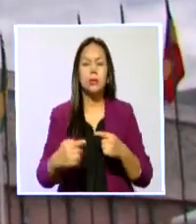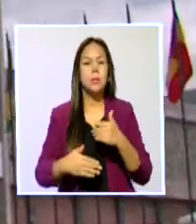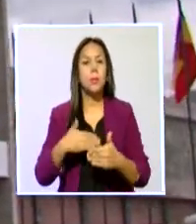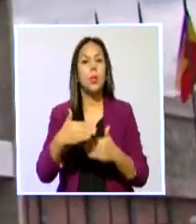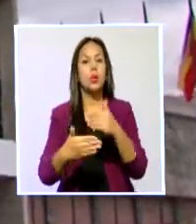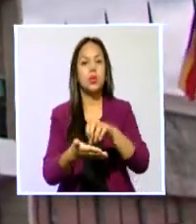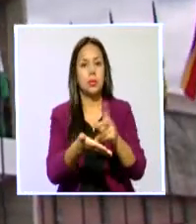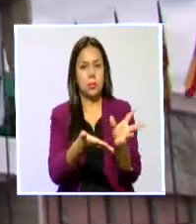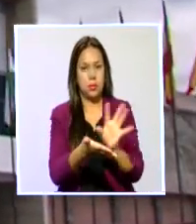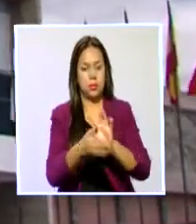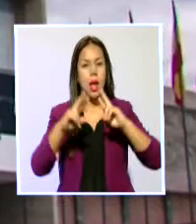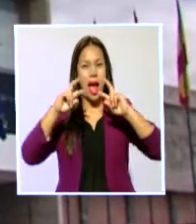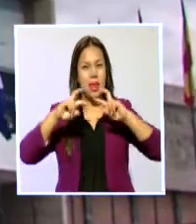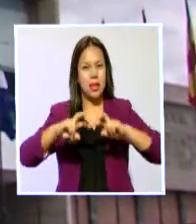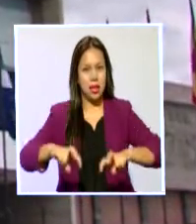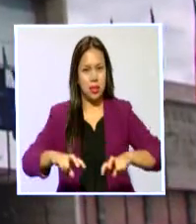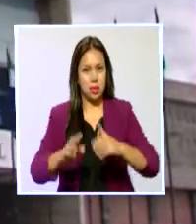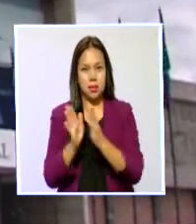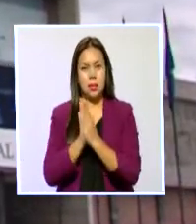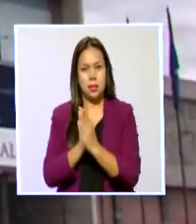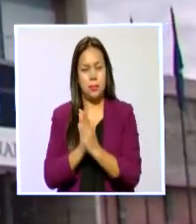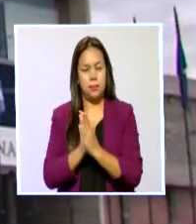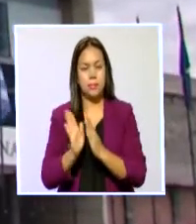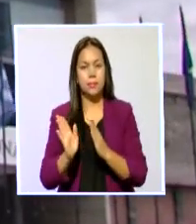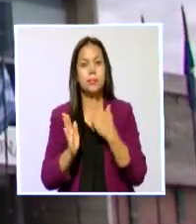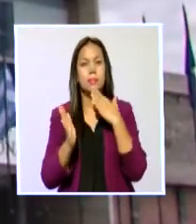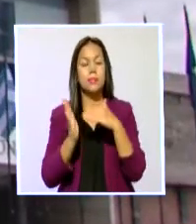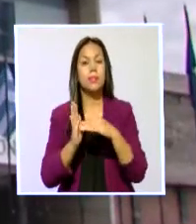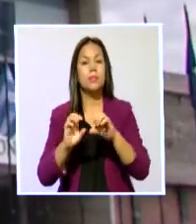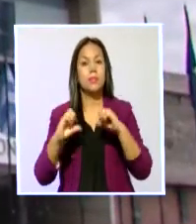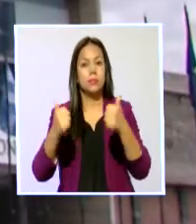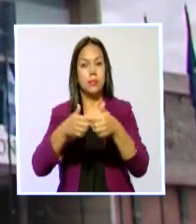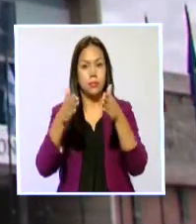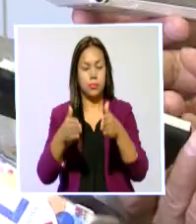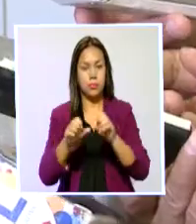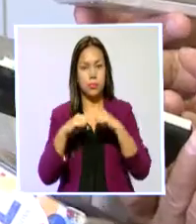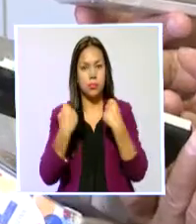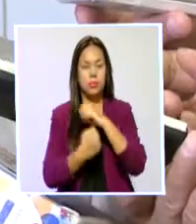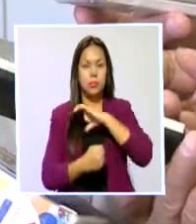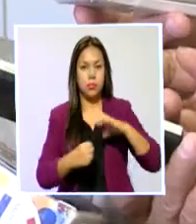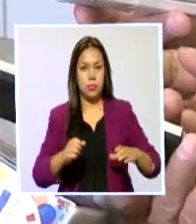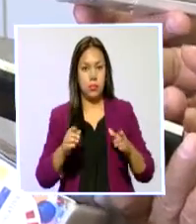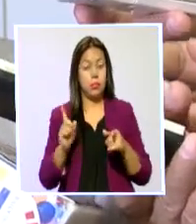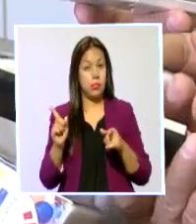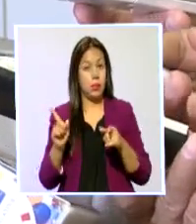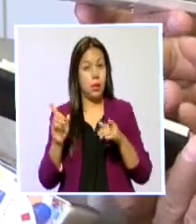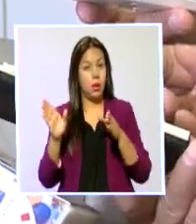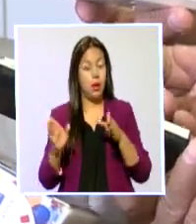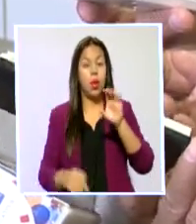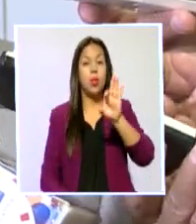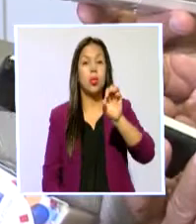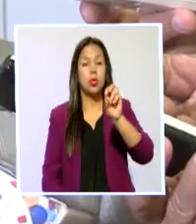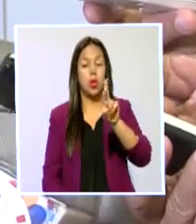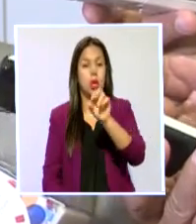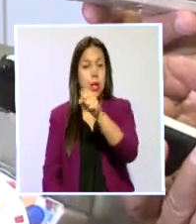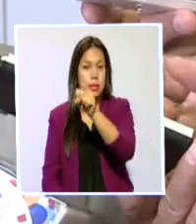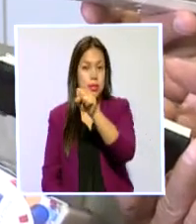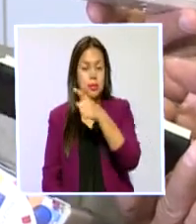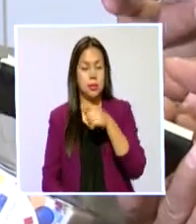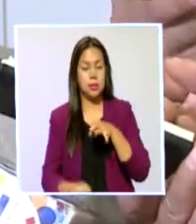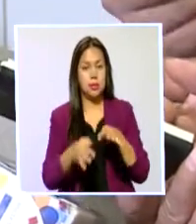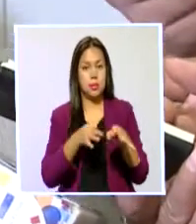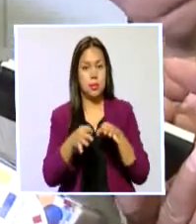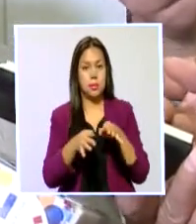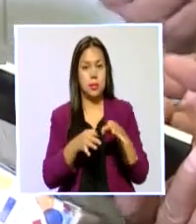Asamblea para analizar la solicitud. El asambleísta del Partido Social Cristiano, Luis Fernando Torres, lo explica. Al final tendrá